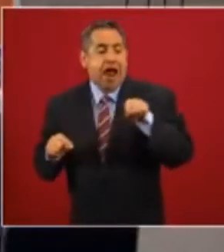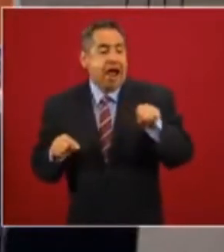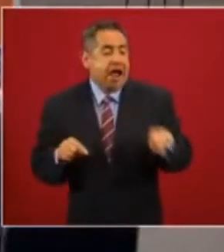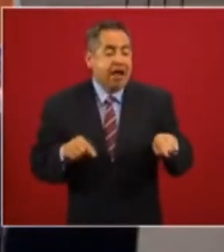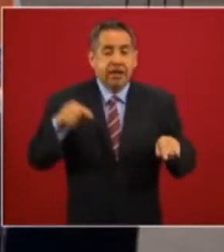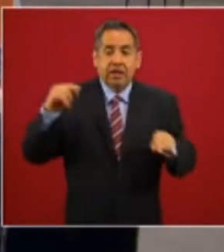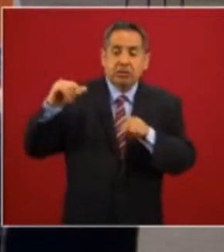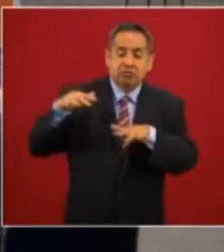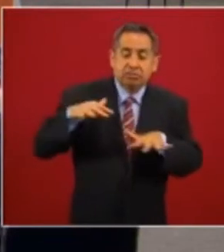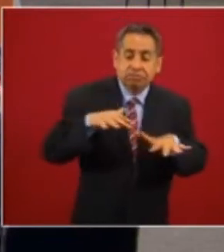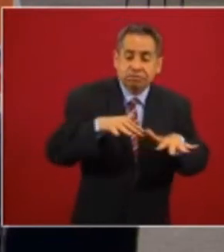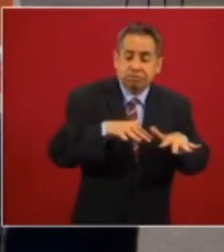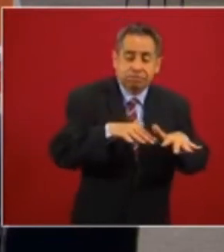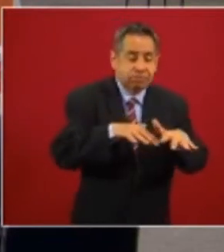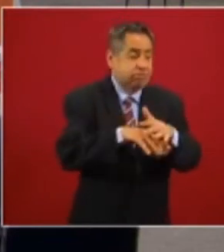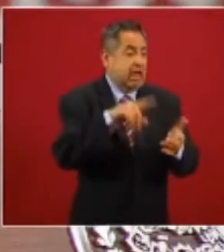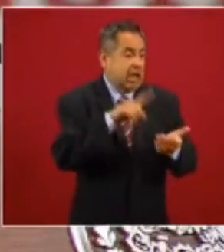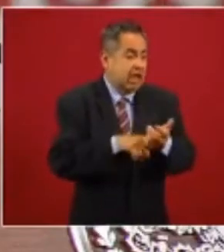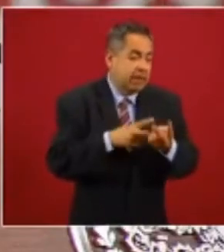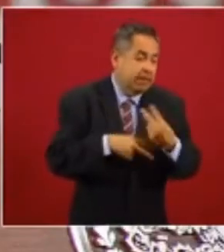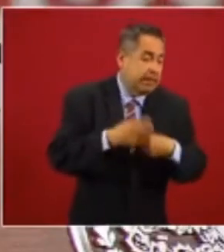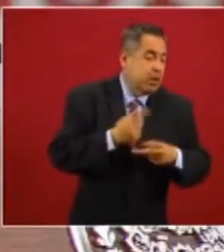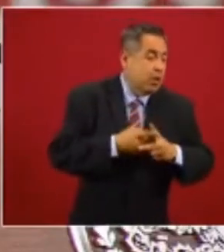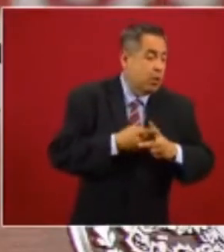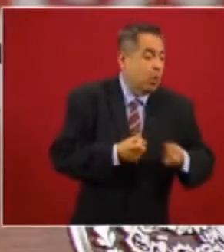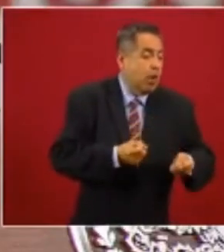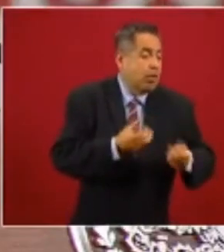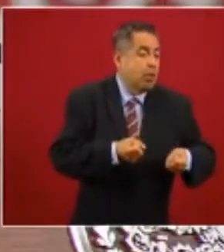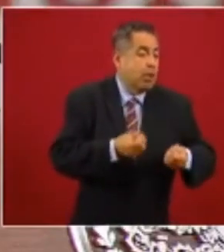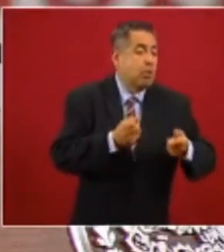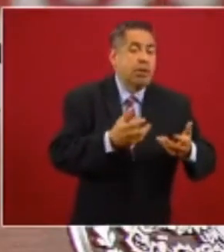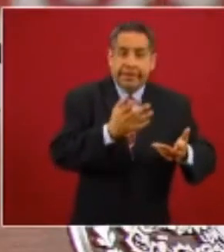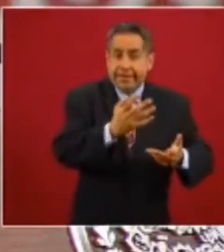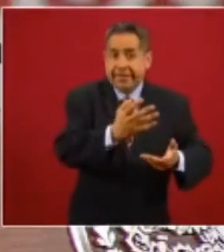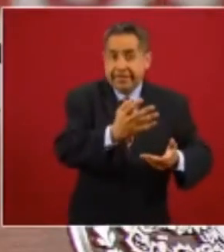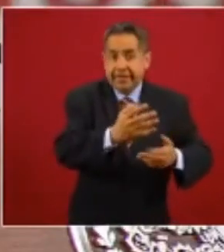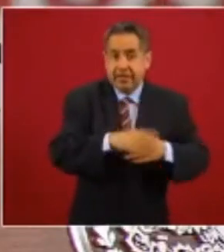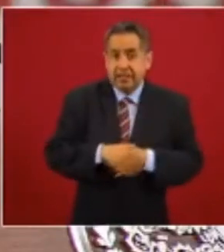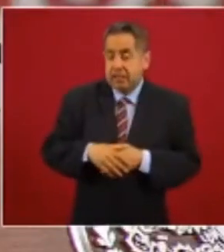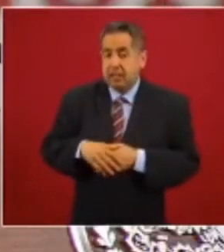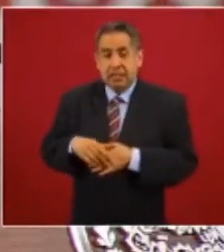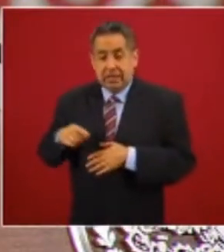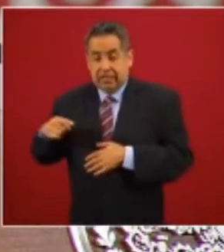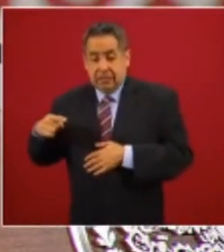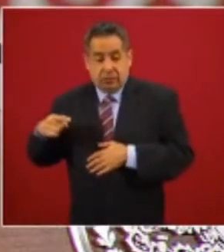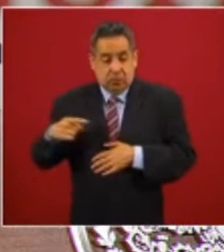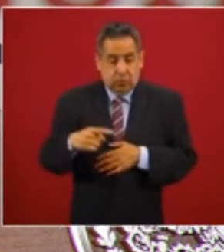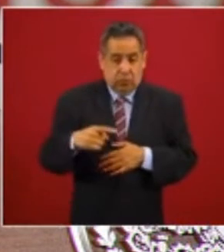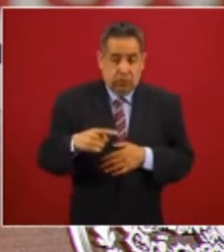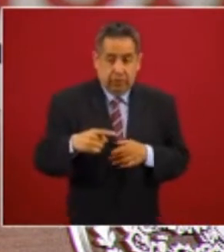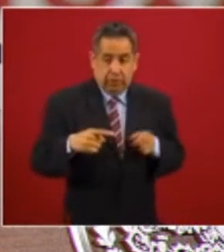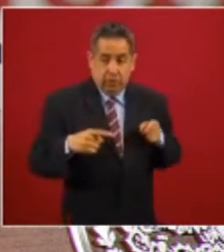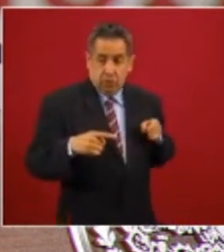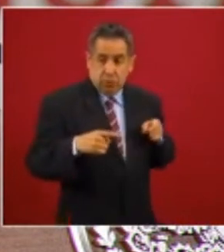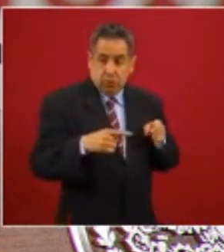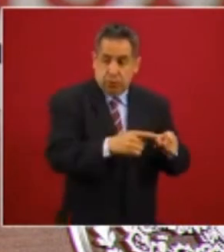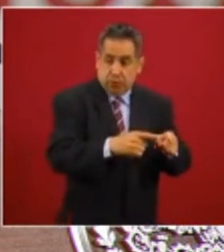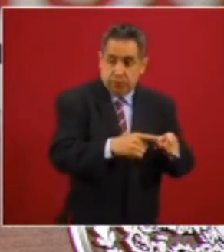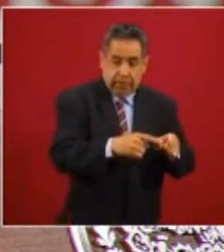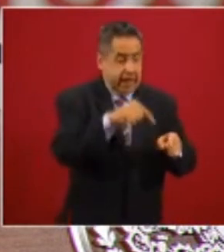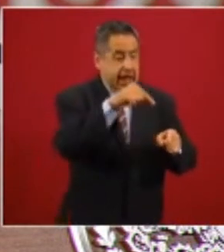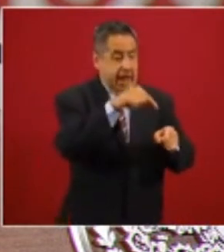contabiliza en esa estación para ese río. Cada uno de los ríos a donde conecta con el Bravo tiene su propia